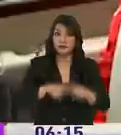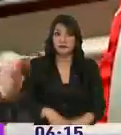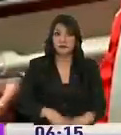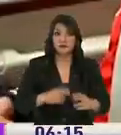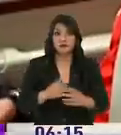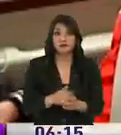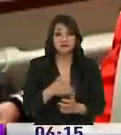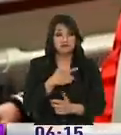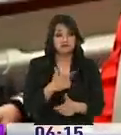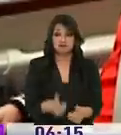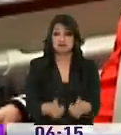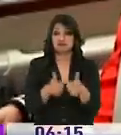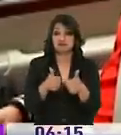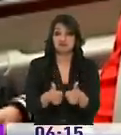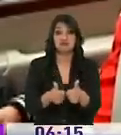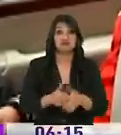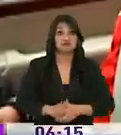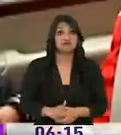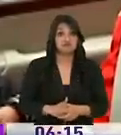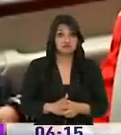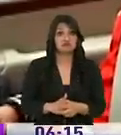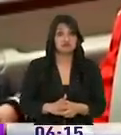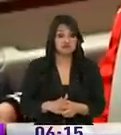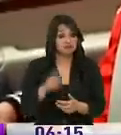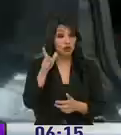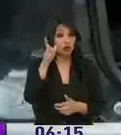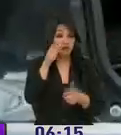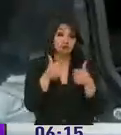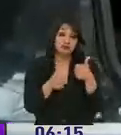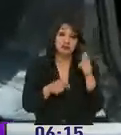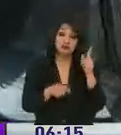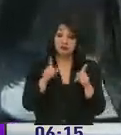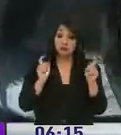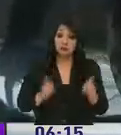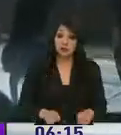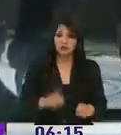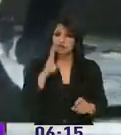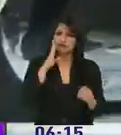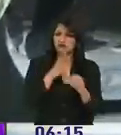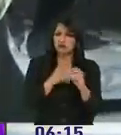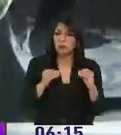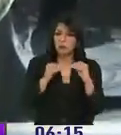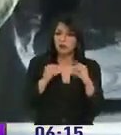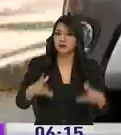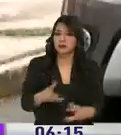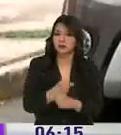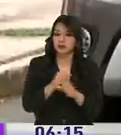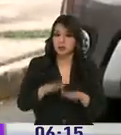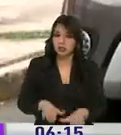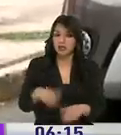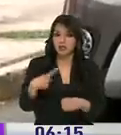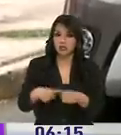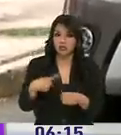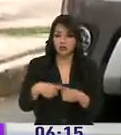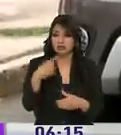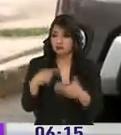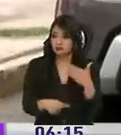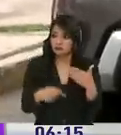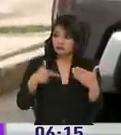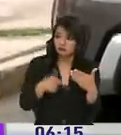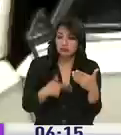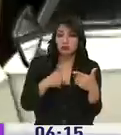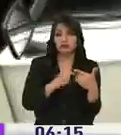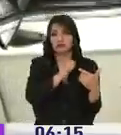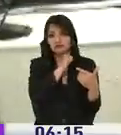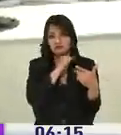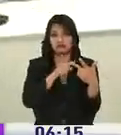bien y efectivos. Uh-huh. O sea, creo lógico que lo hagan de vez en cuando. El objetivo es reforzar la seguridad y prevenir los delitos como asaltos,